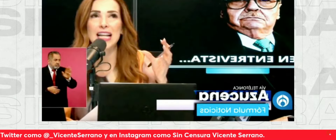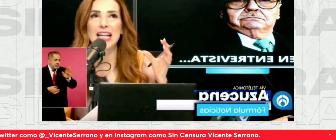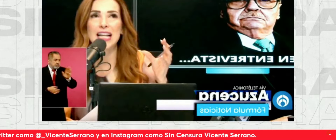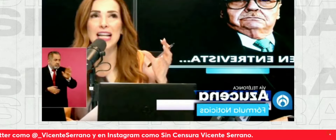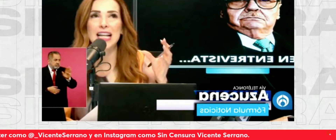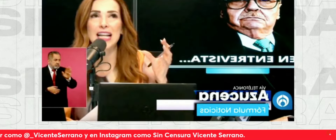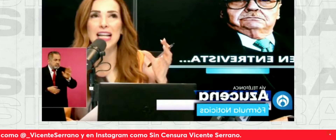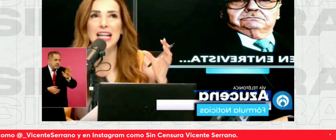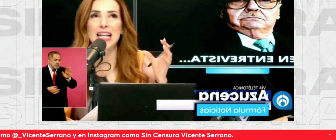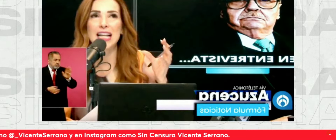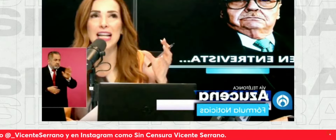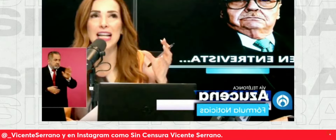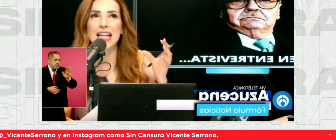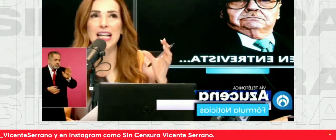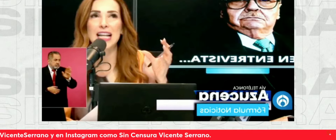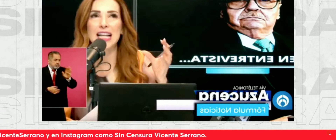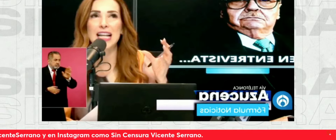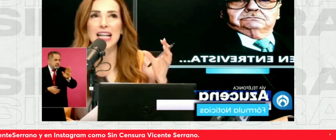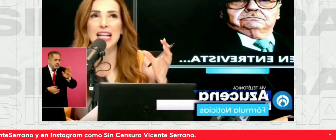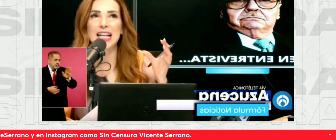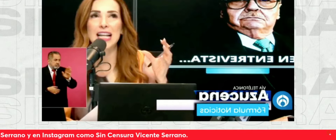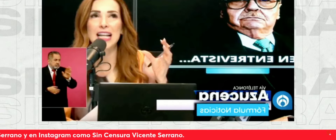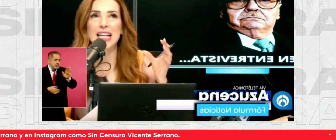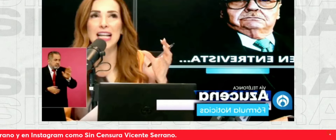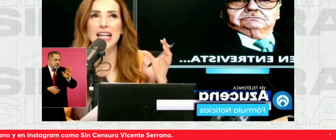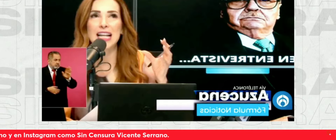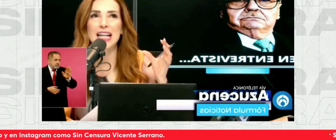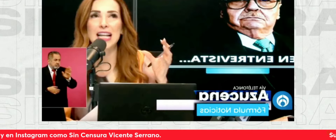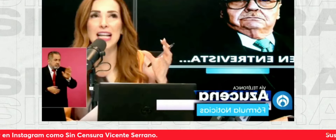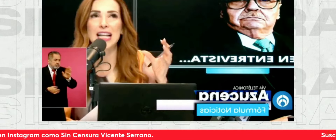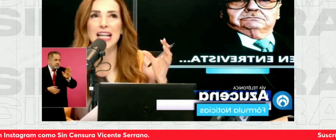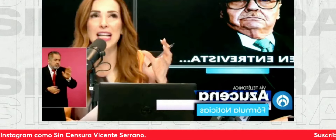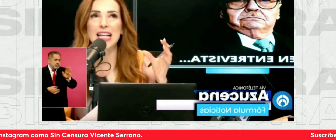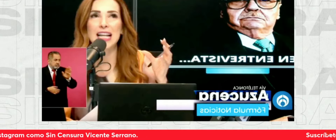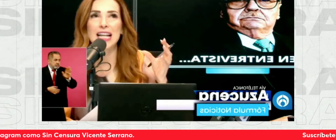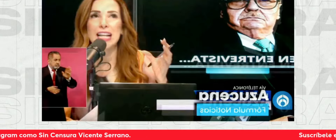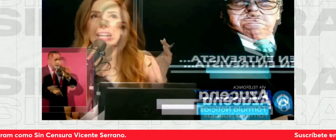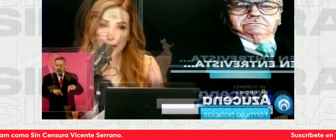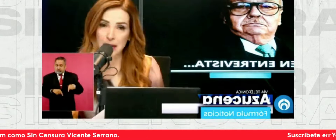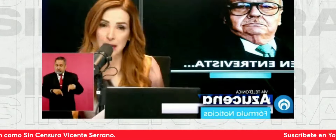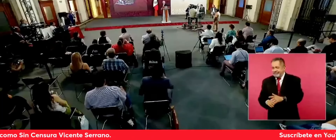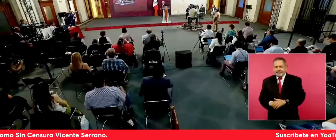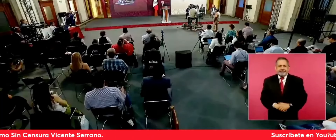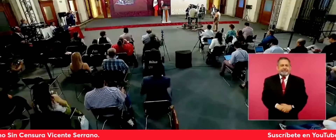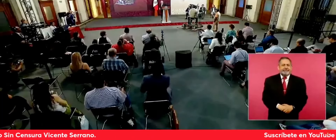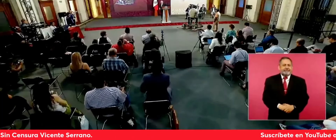cuarta transformación. Pues adelante, abogado, le agradezco. Ya.